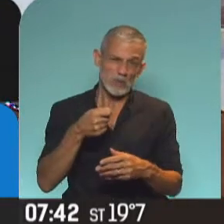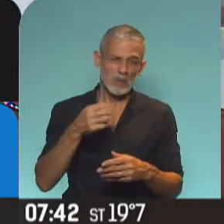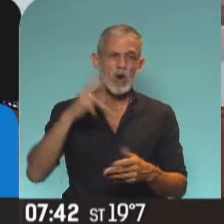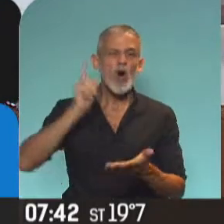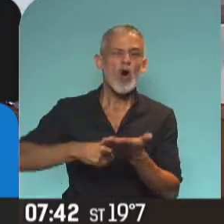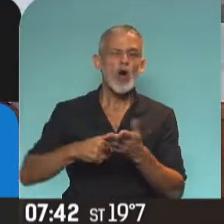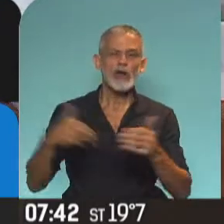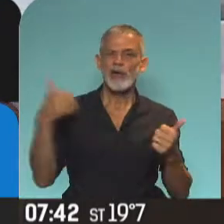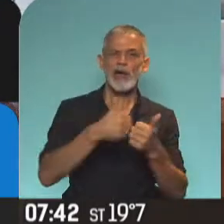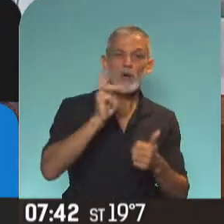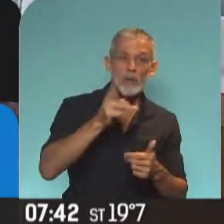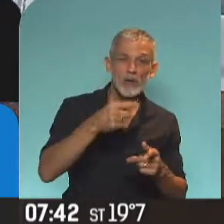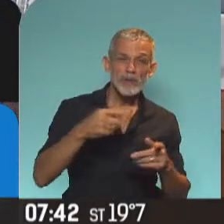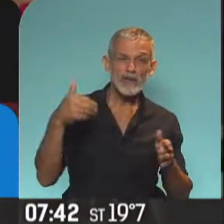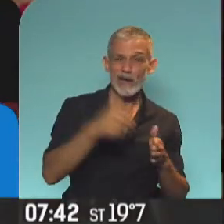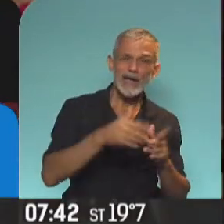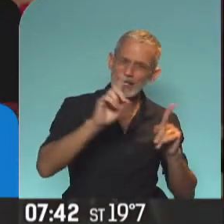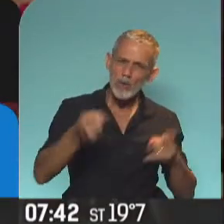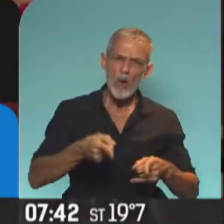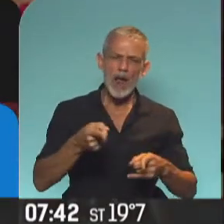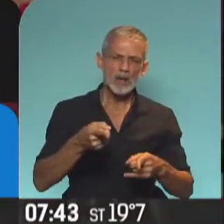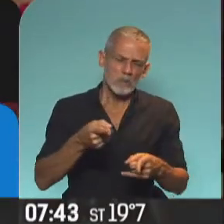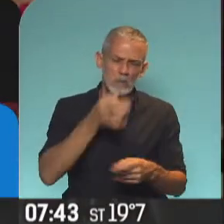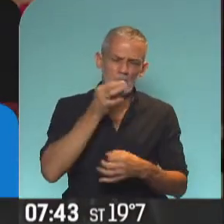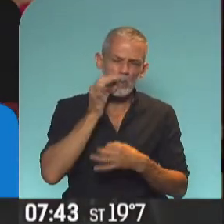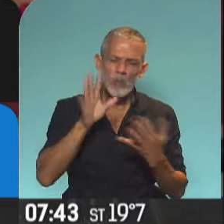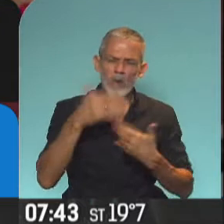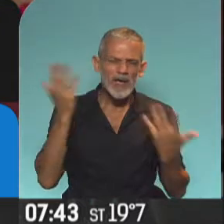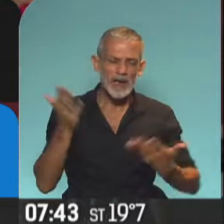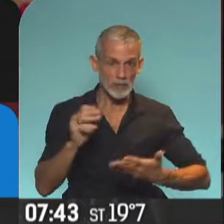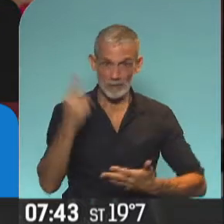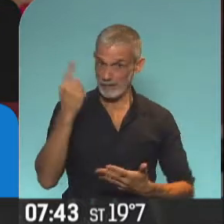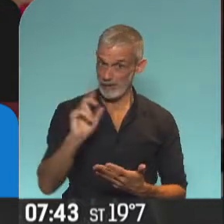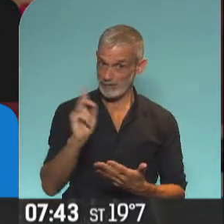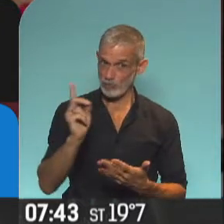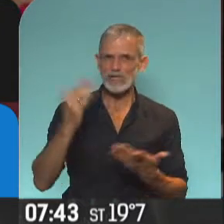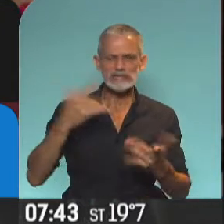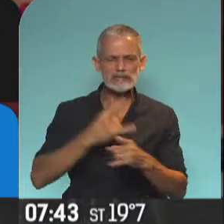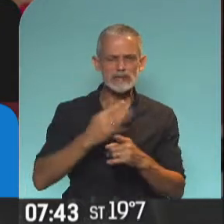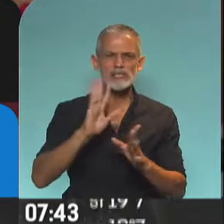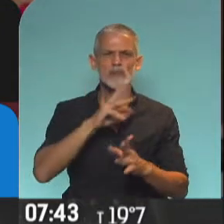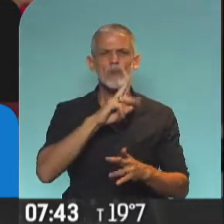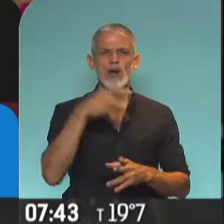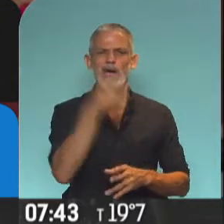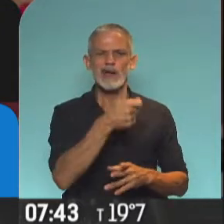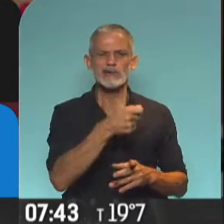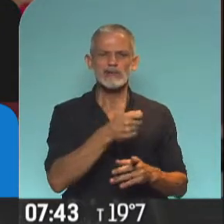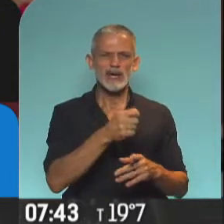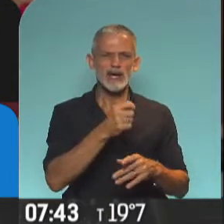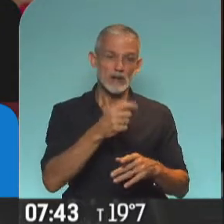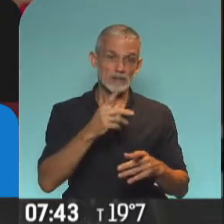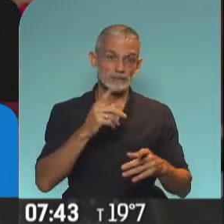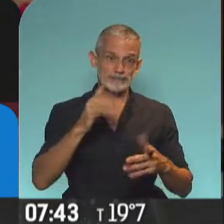da la sensación que hacen lo que quieren no es la primera vez que asesinan a una mujer violando la